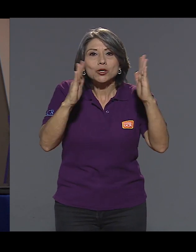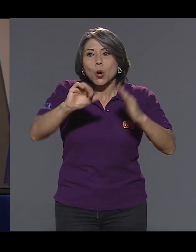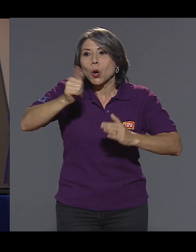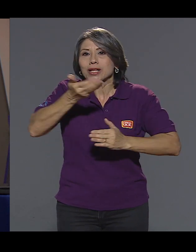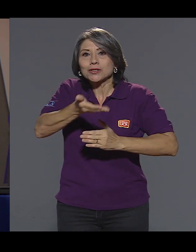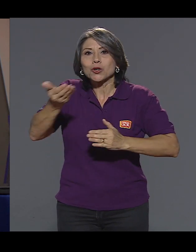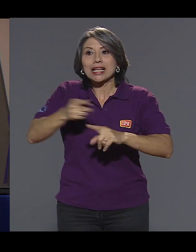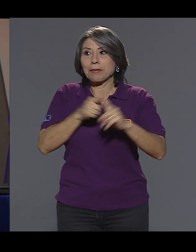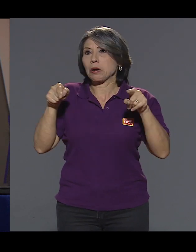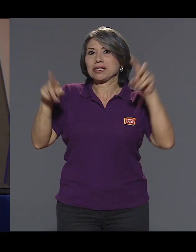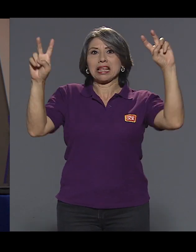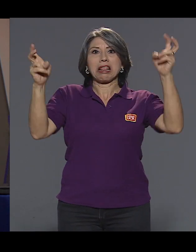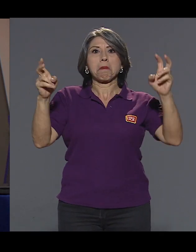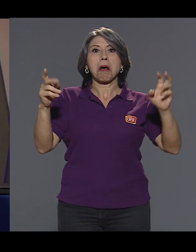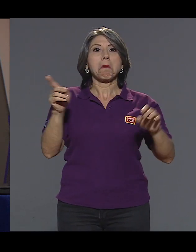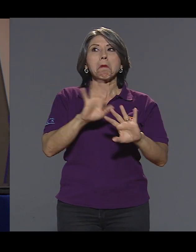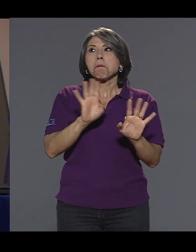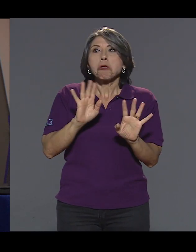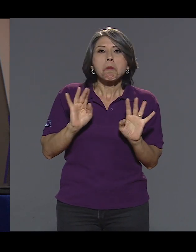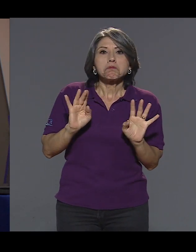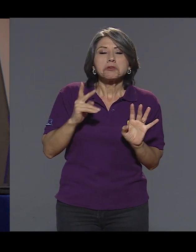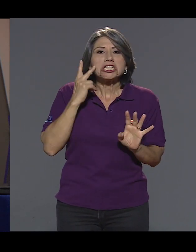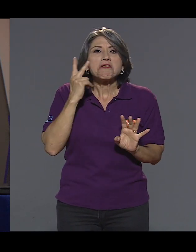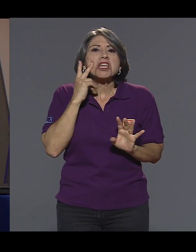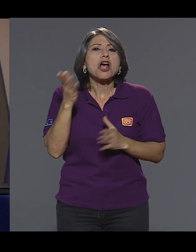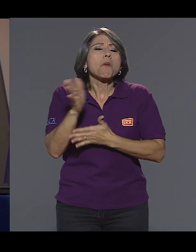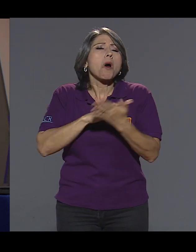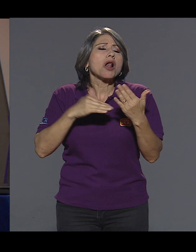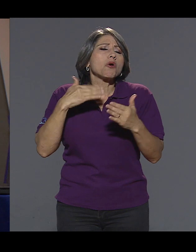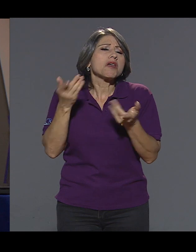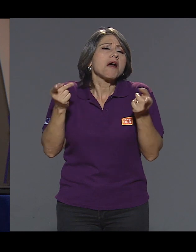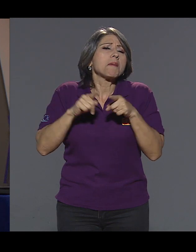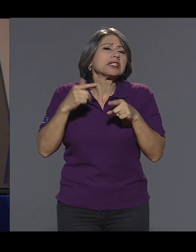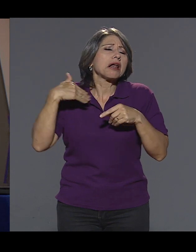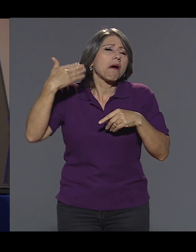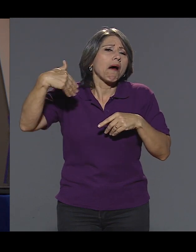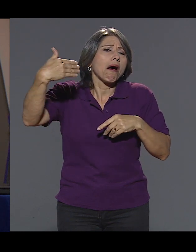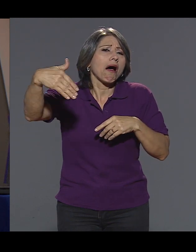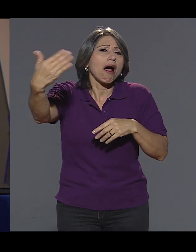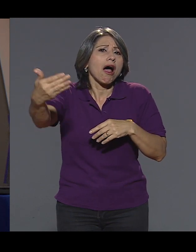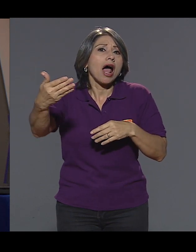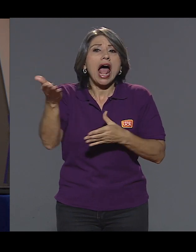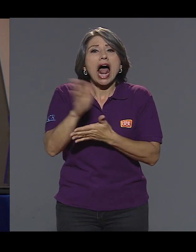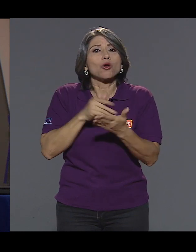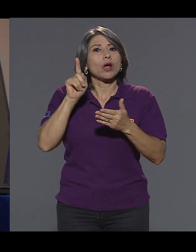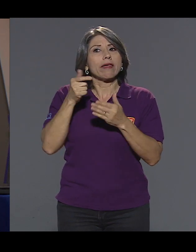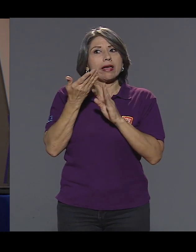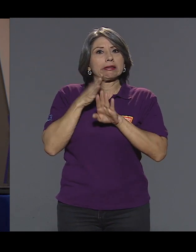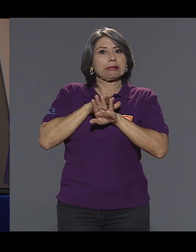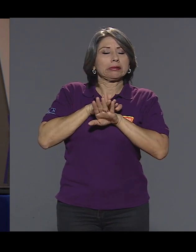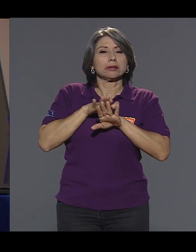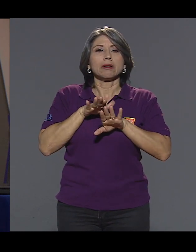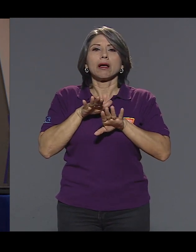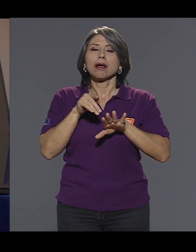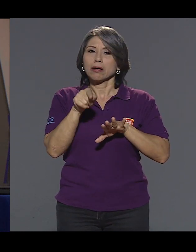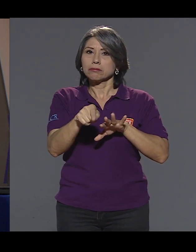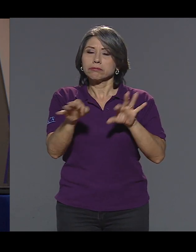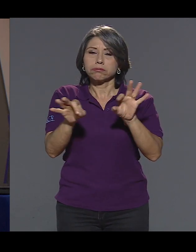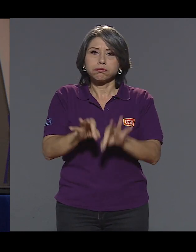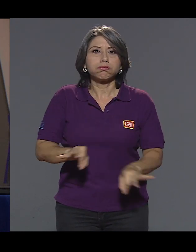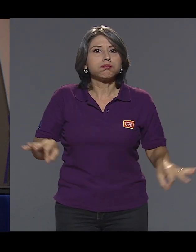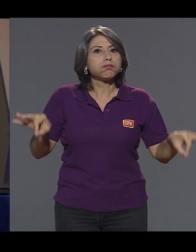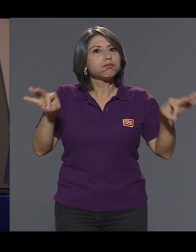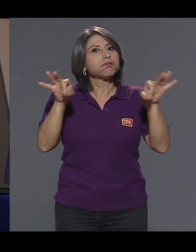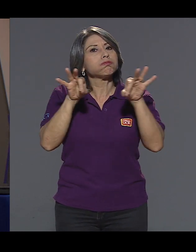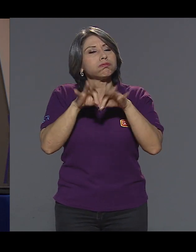tema no, o sea, se veía como algo lejano y a ocultar. Entonces me parece que eso es muy, muy importante en